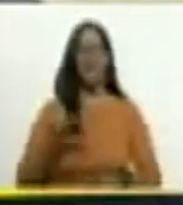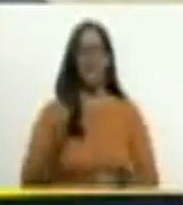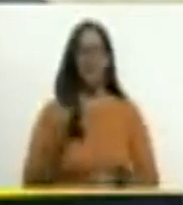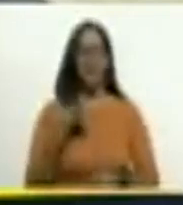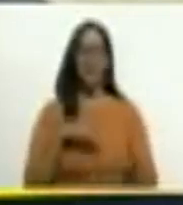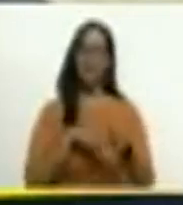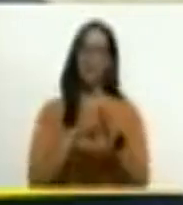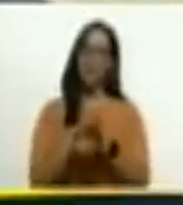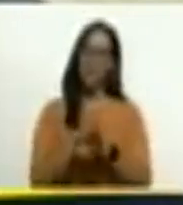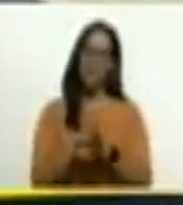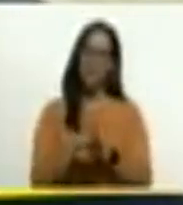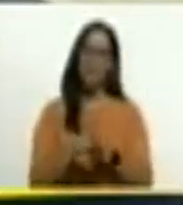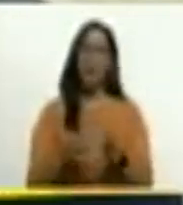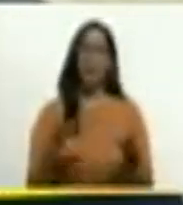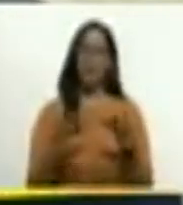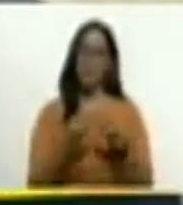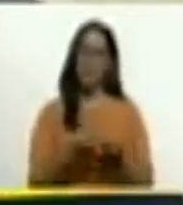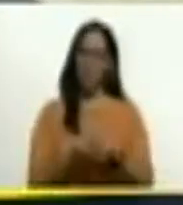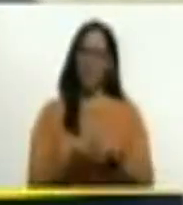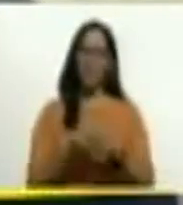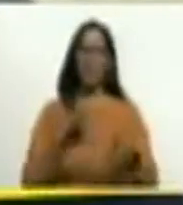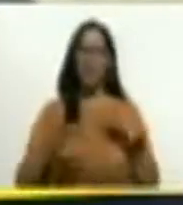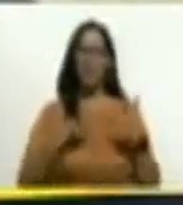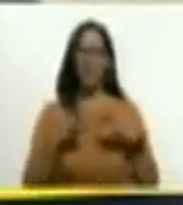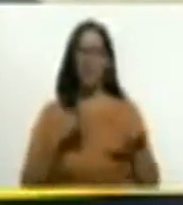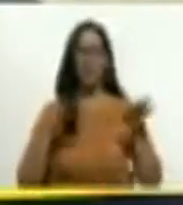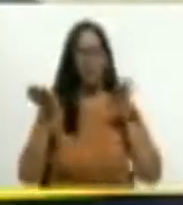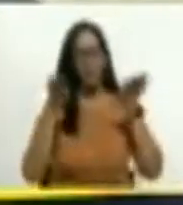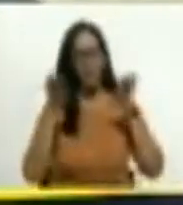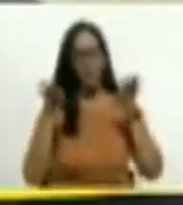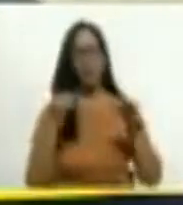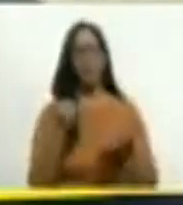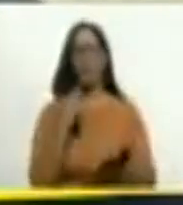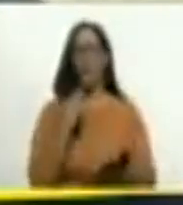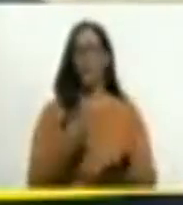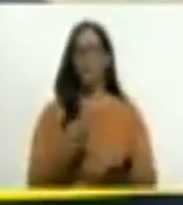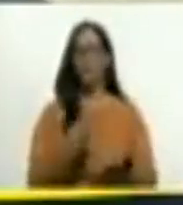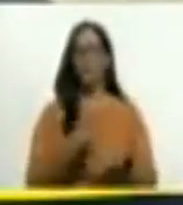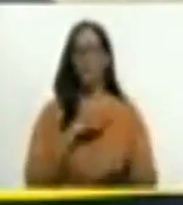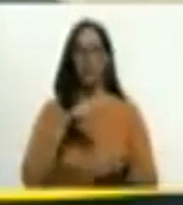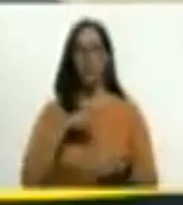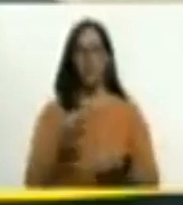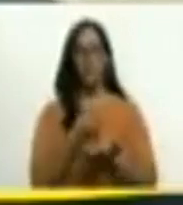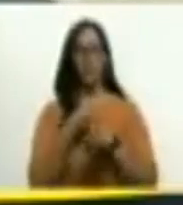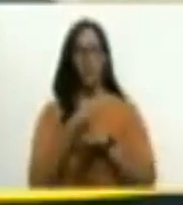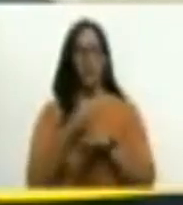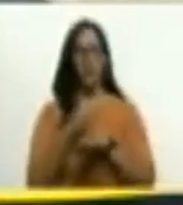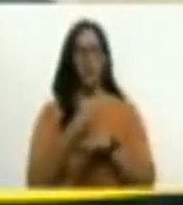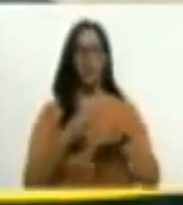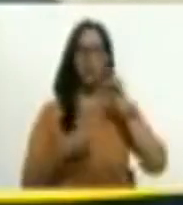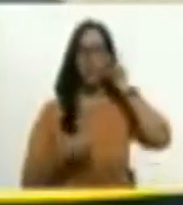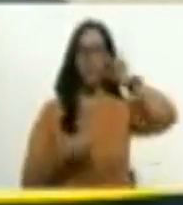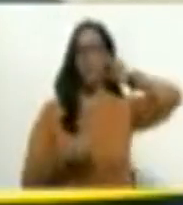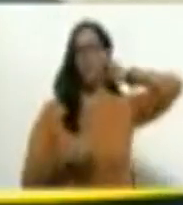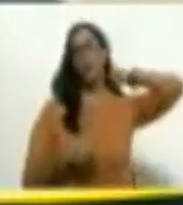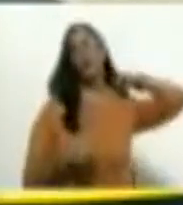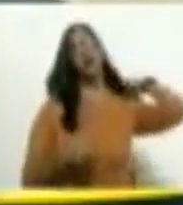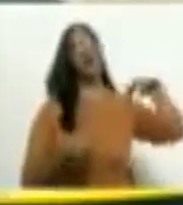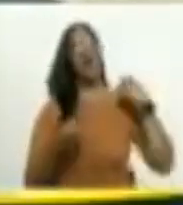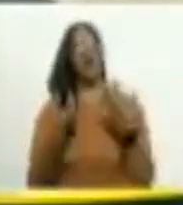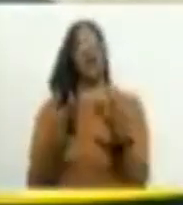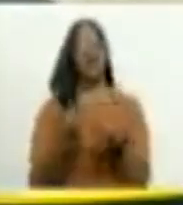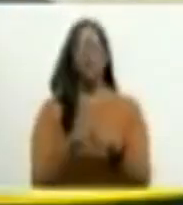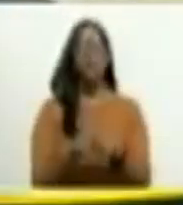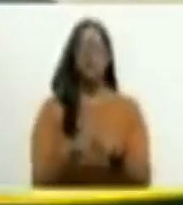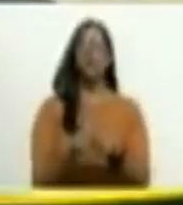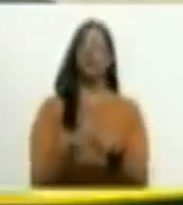desarrollar, conjuntamente también con la actividad turística, como lo señalaba nuestro gobernador, y un conjunto de estrategias